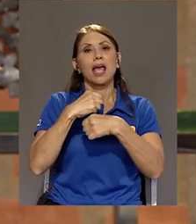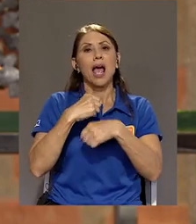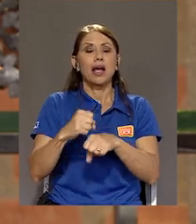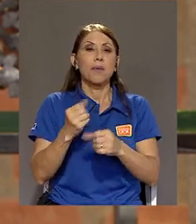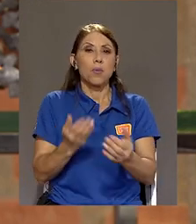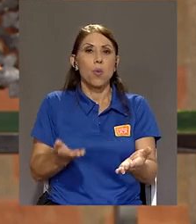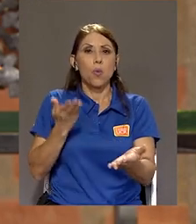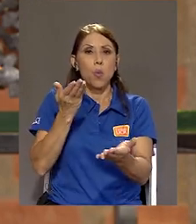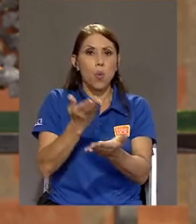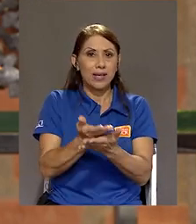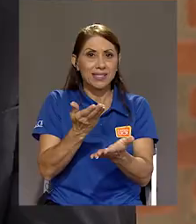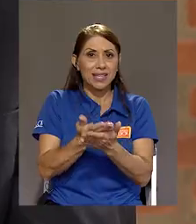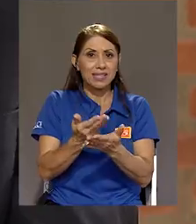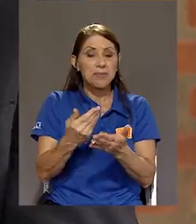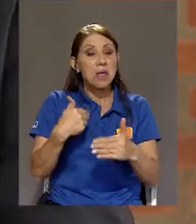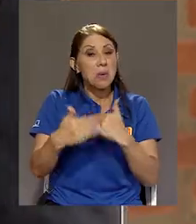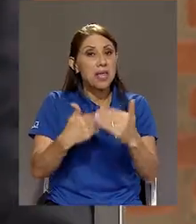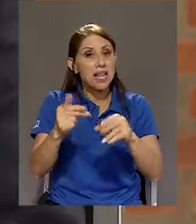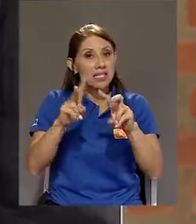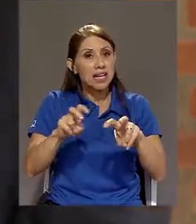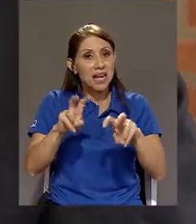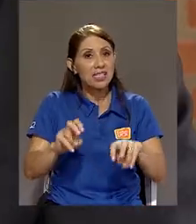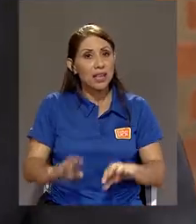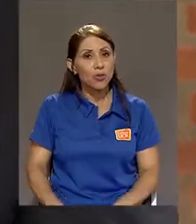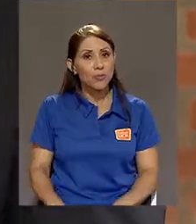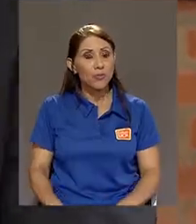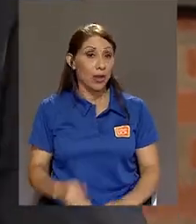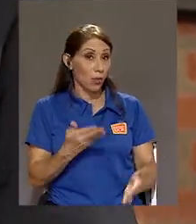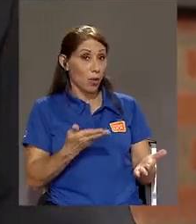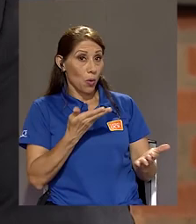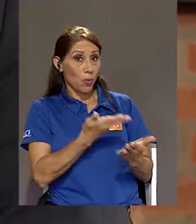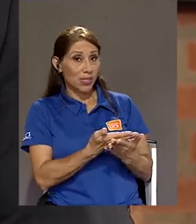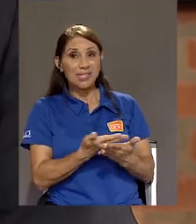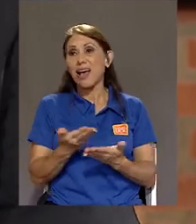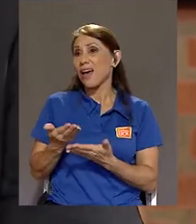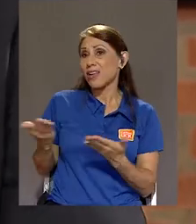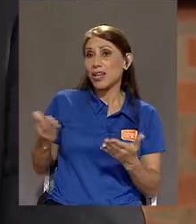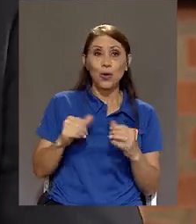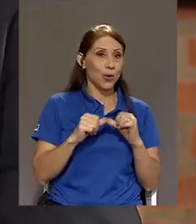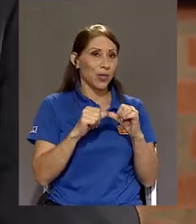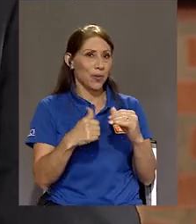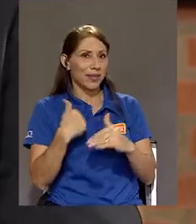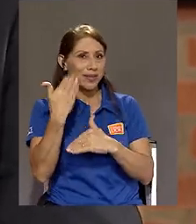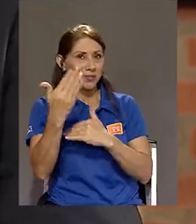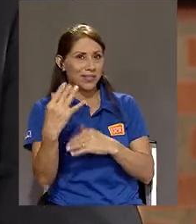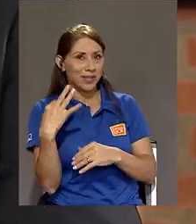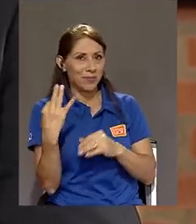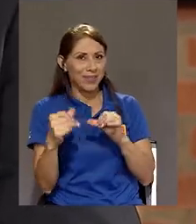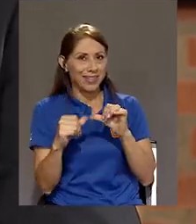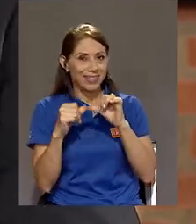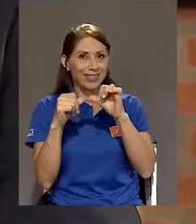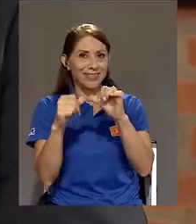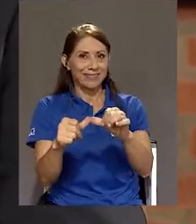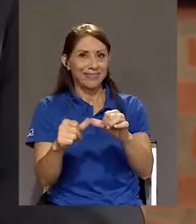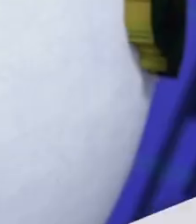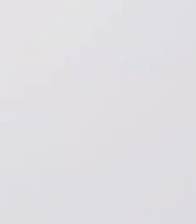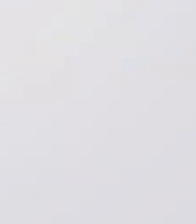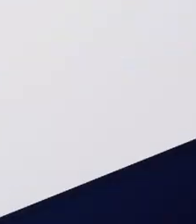e irlas analizando. Le tengo una propuesta. A ver. Continuar en el próximo segmento una vez que el canal nos invite a